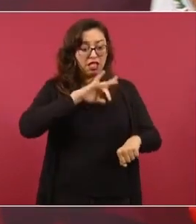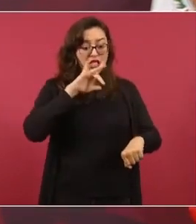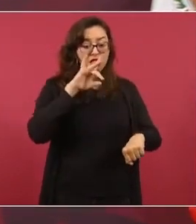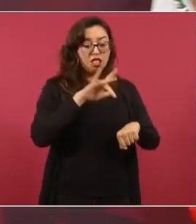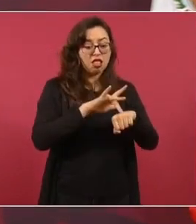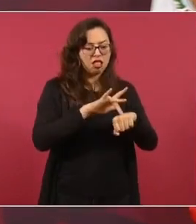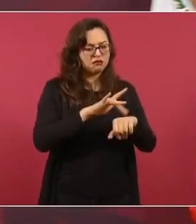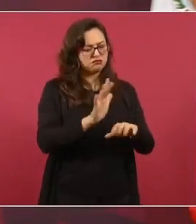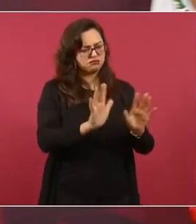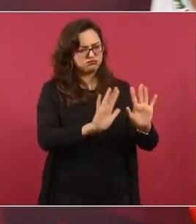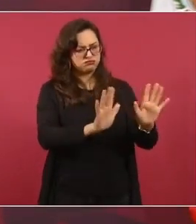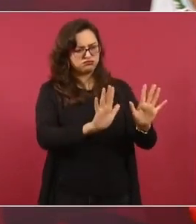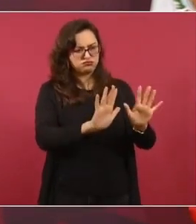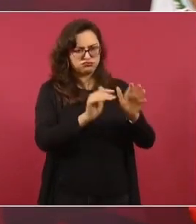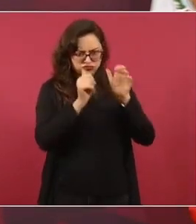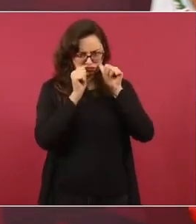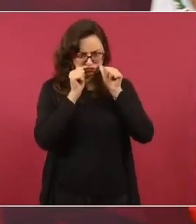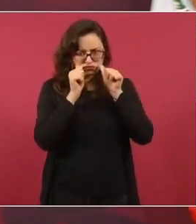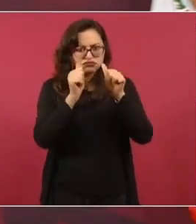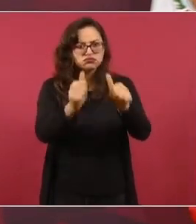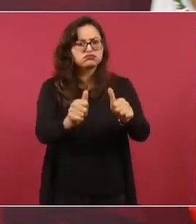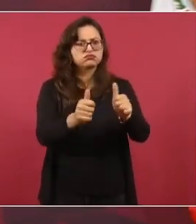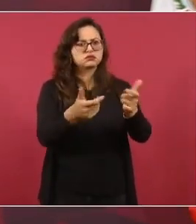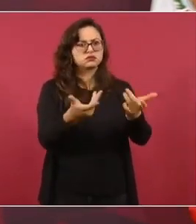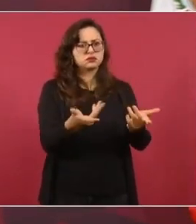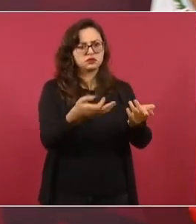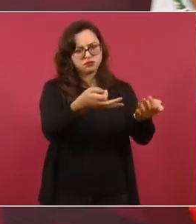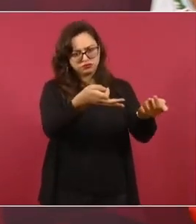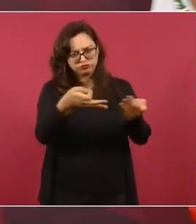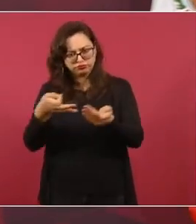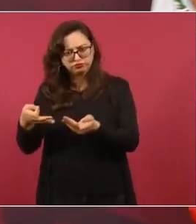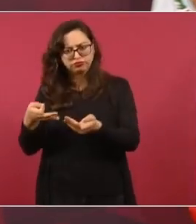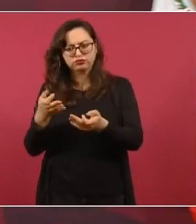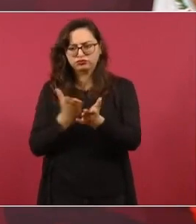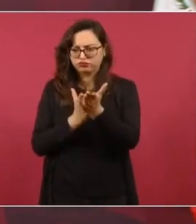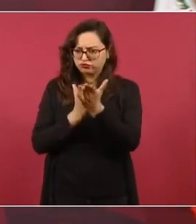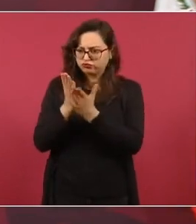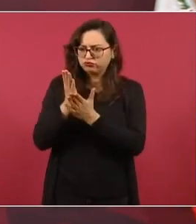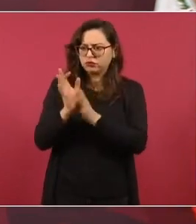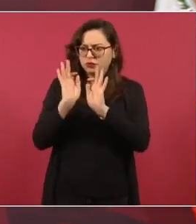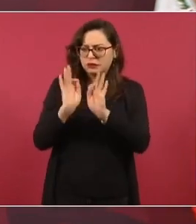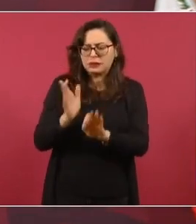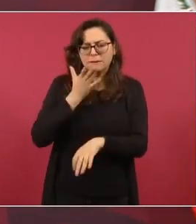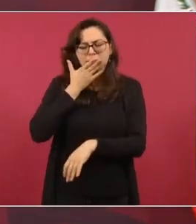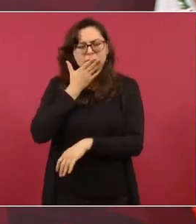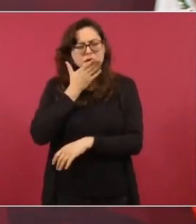no decidan, no opten por la droga?